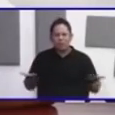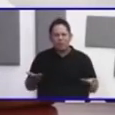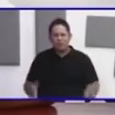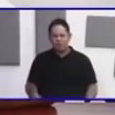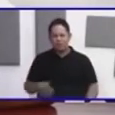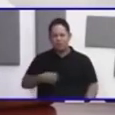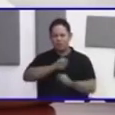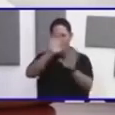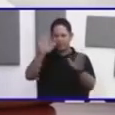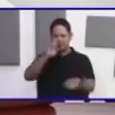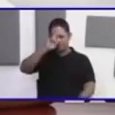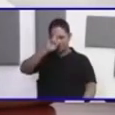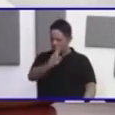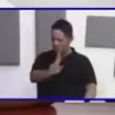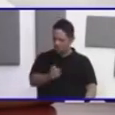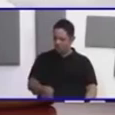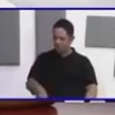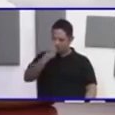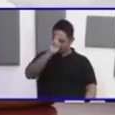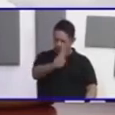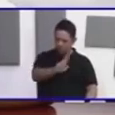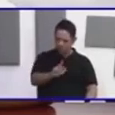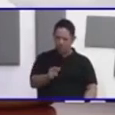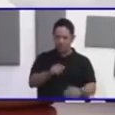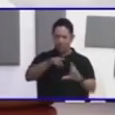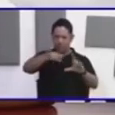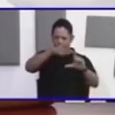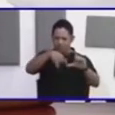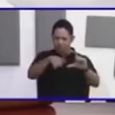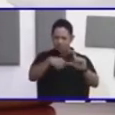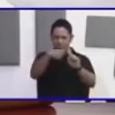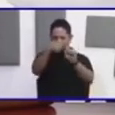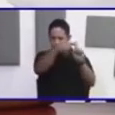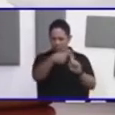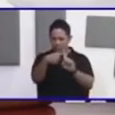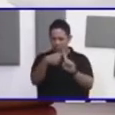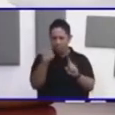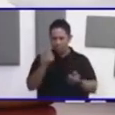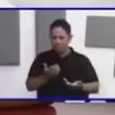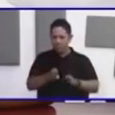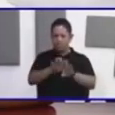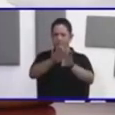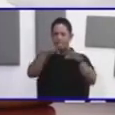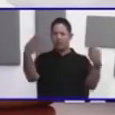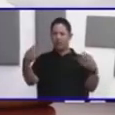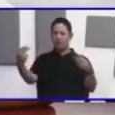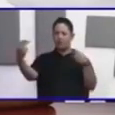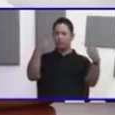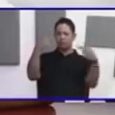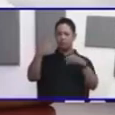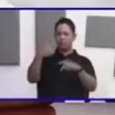que quede claro, respeto a los entes de control. Respeto y estoy abierto a todas las investigaciones que